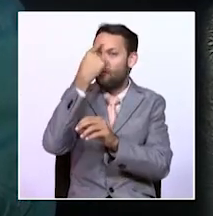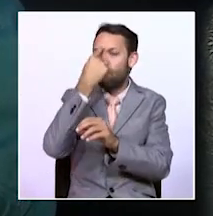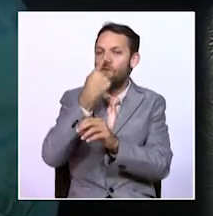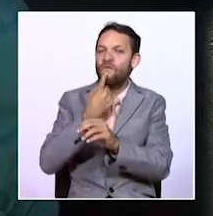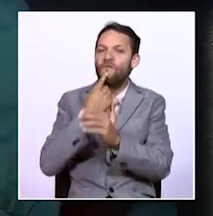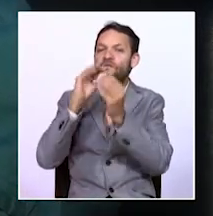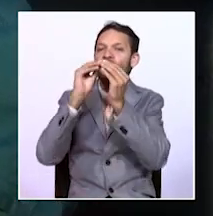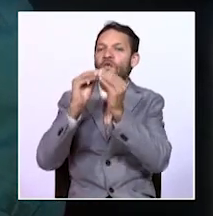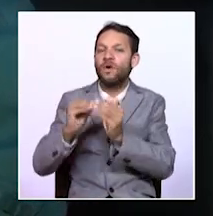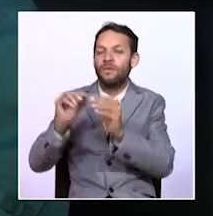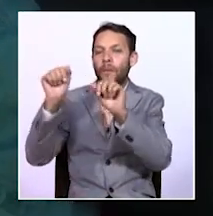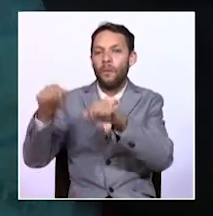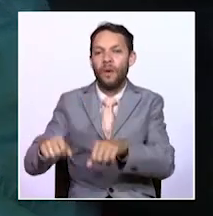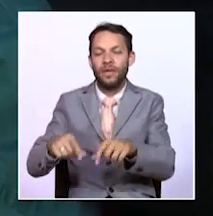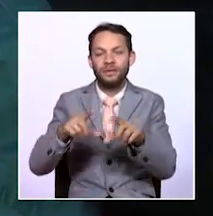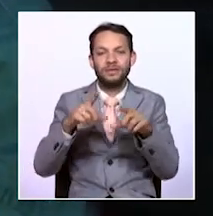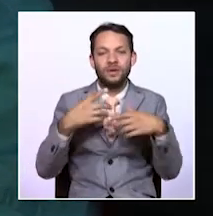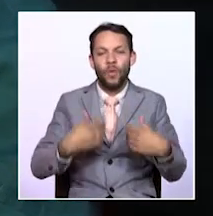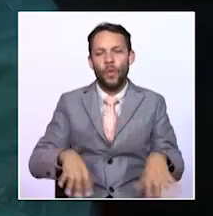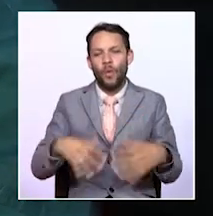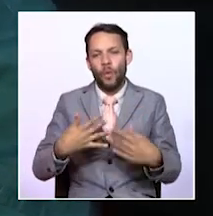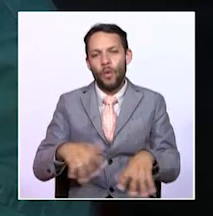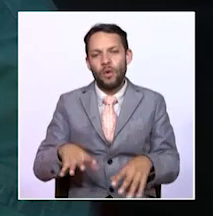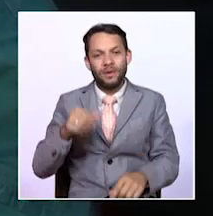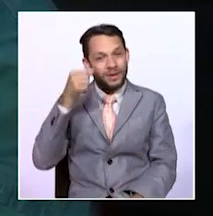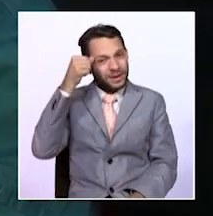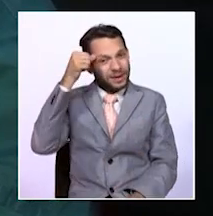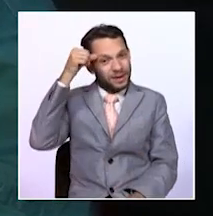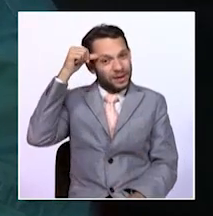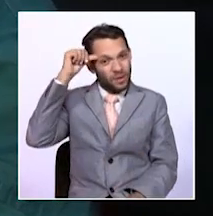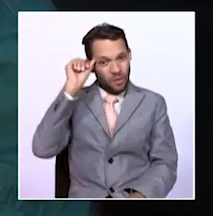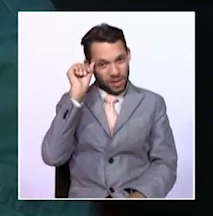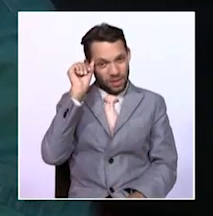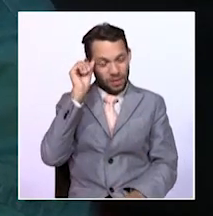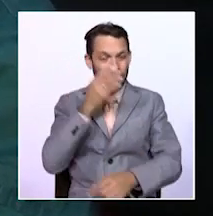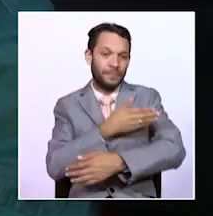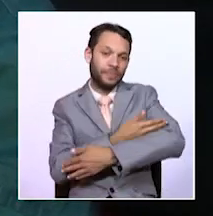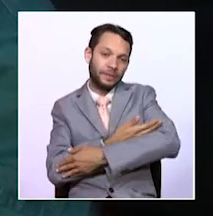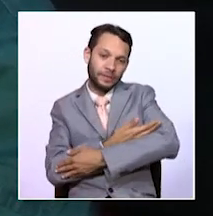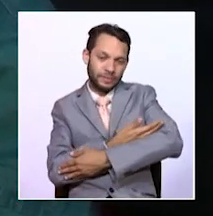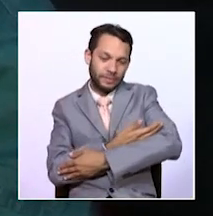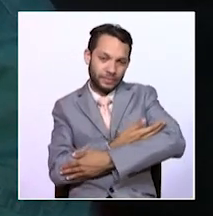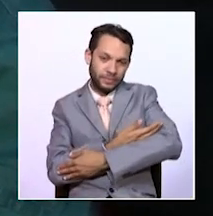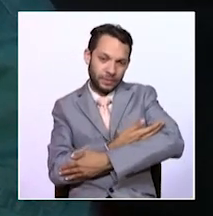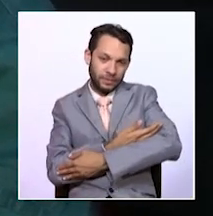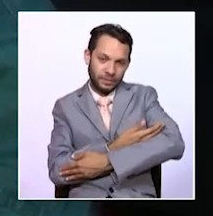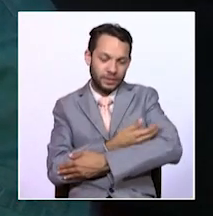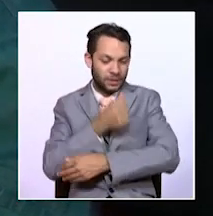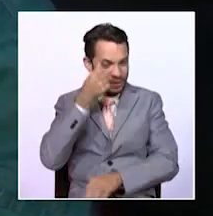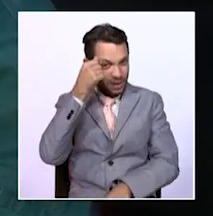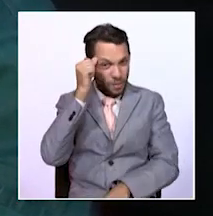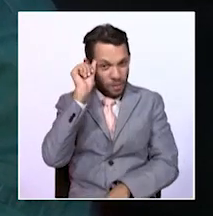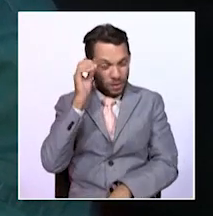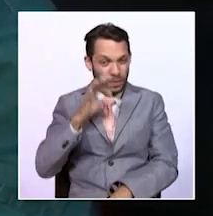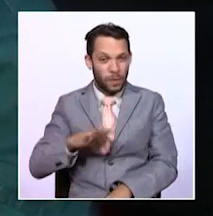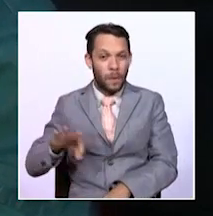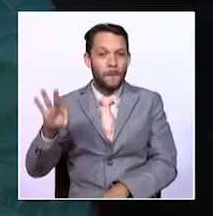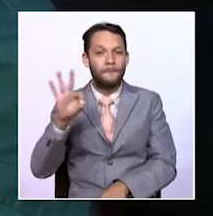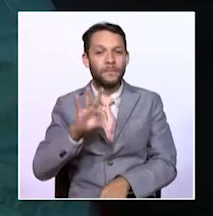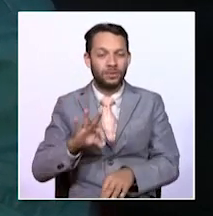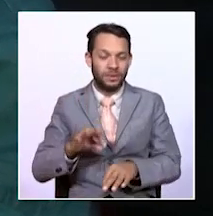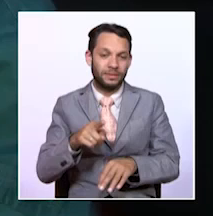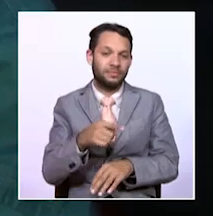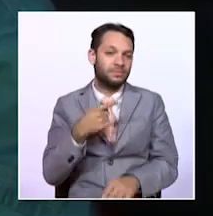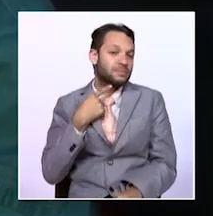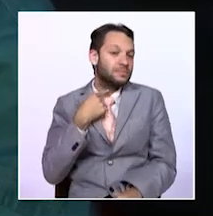que ustedes se lleven un muy bonito recuerdo de la gestación, del embarazo,